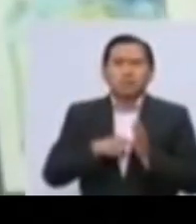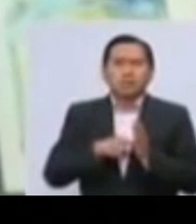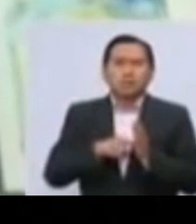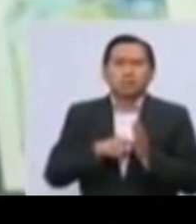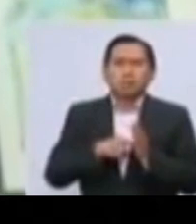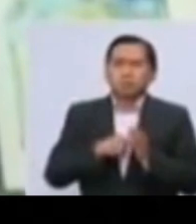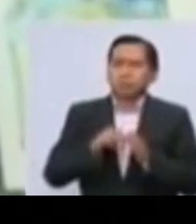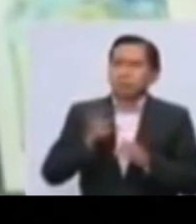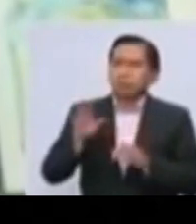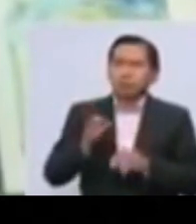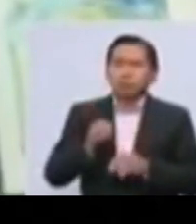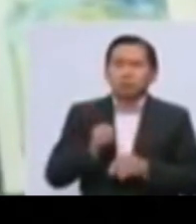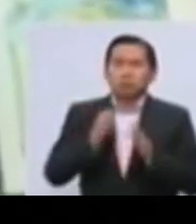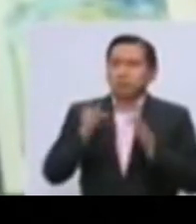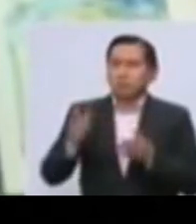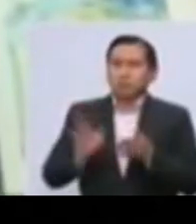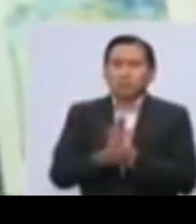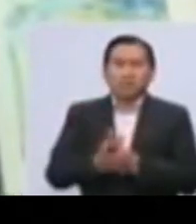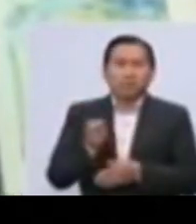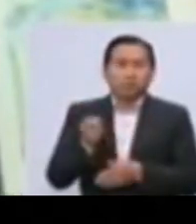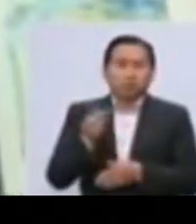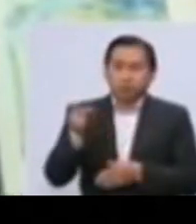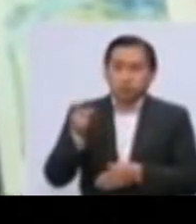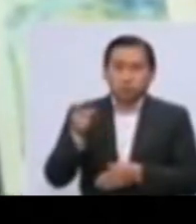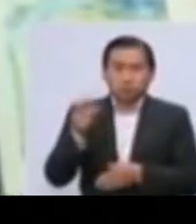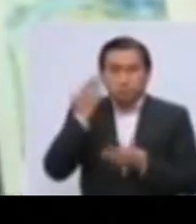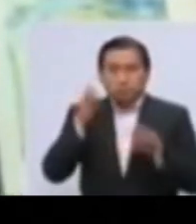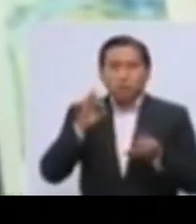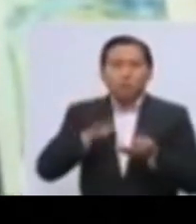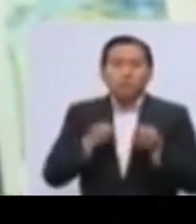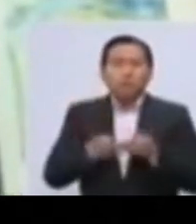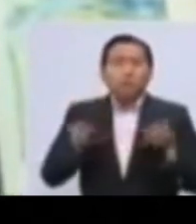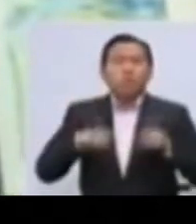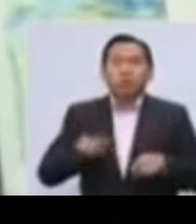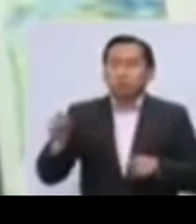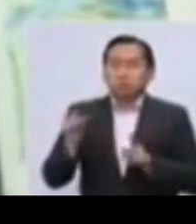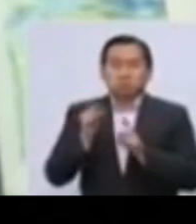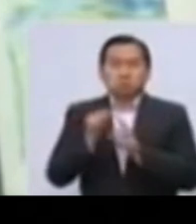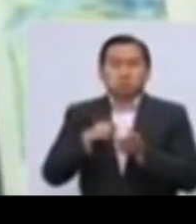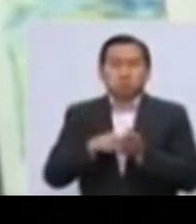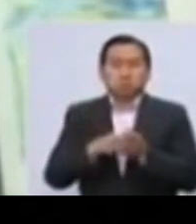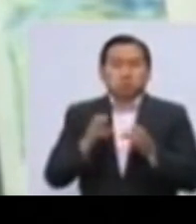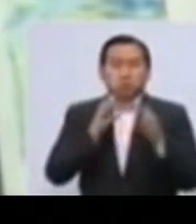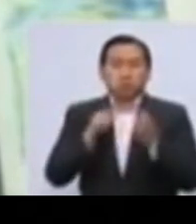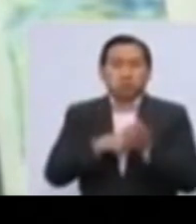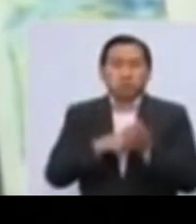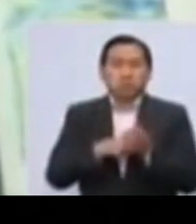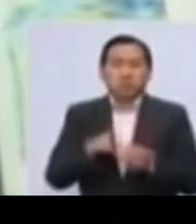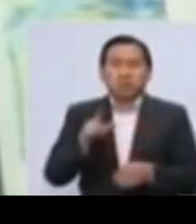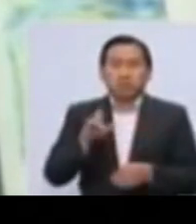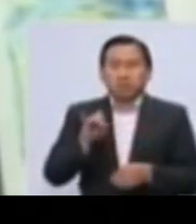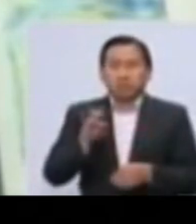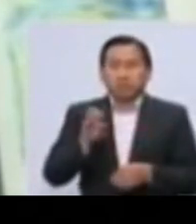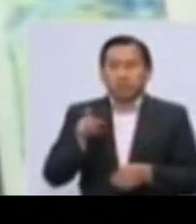del colega Darío Pignotti de Página 12, no sabía la fecha exacta, nombró una comunicación por el live, las